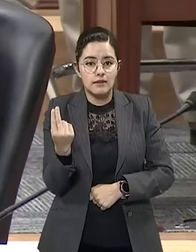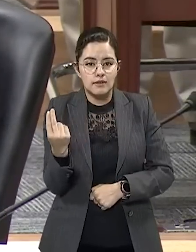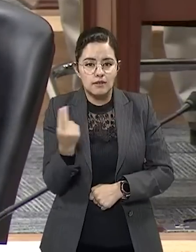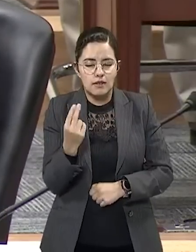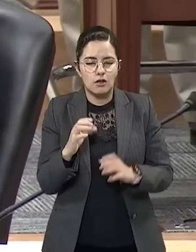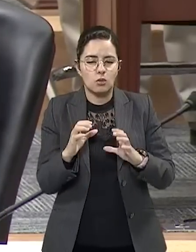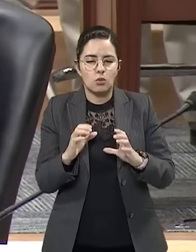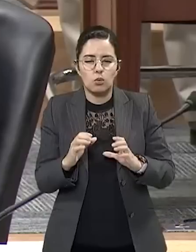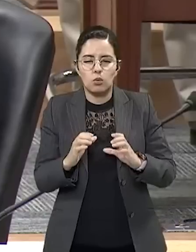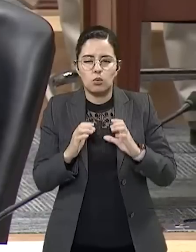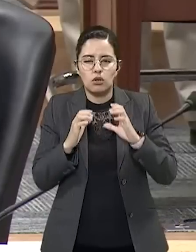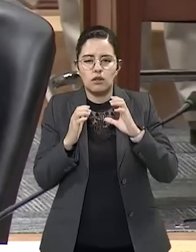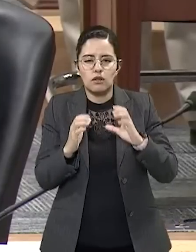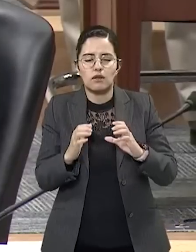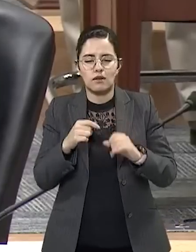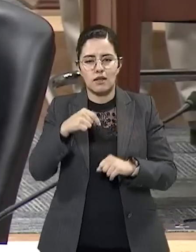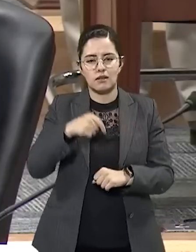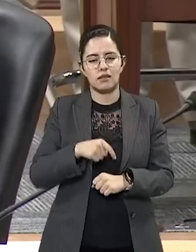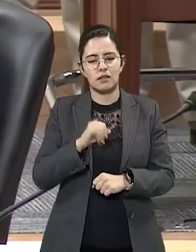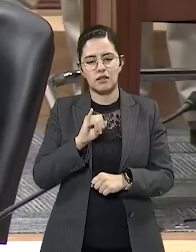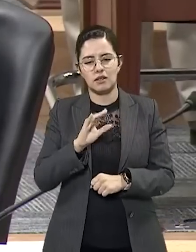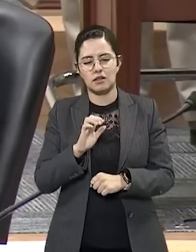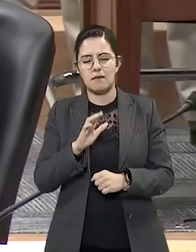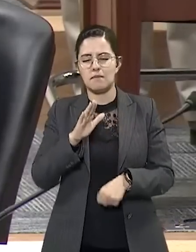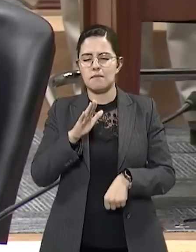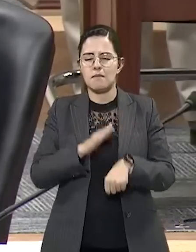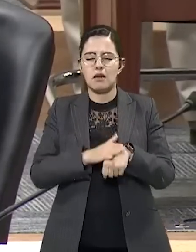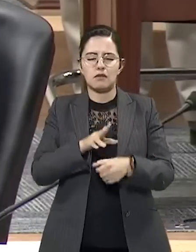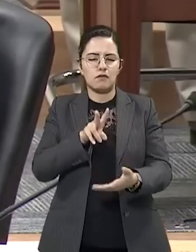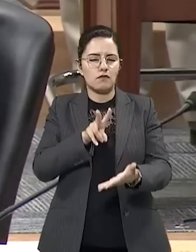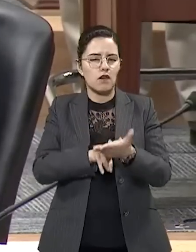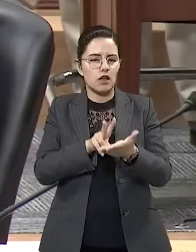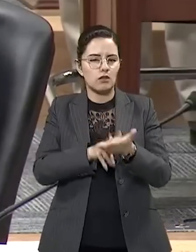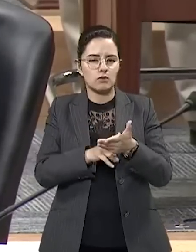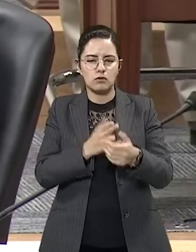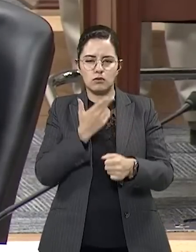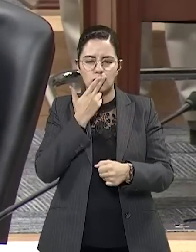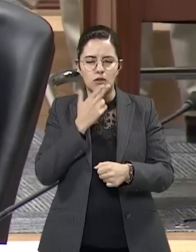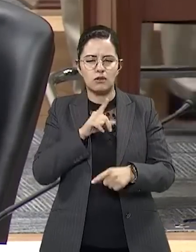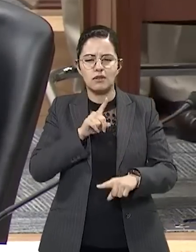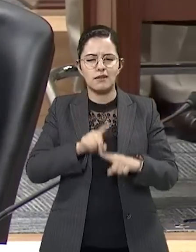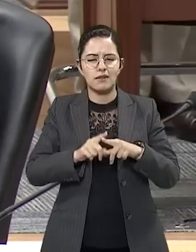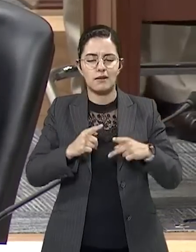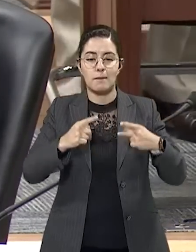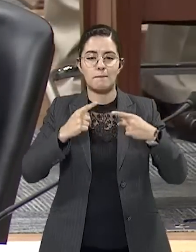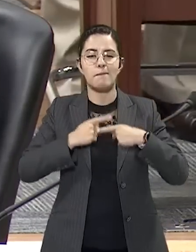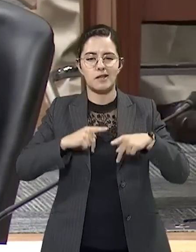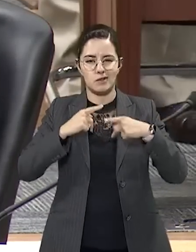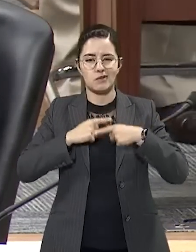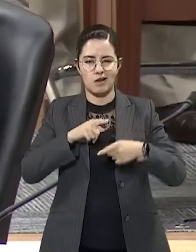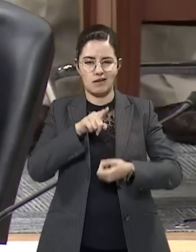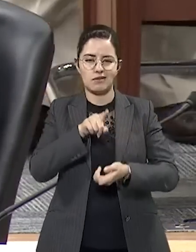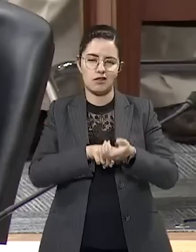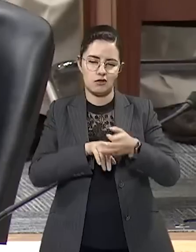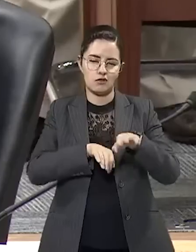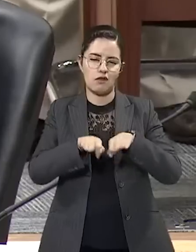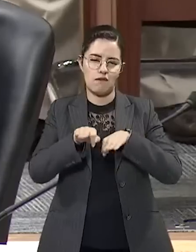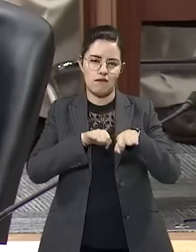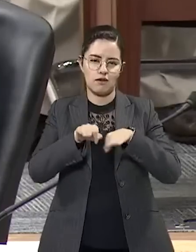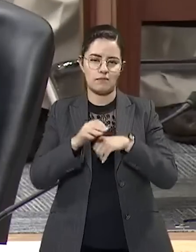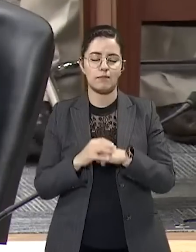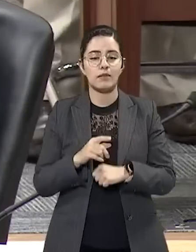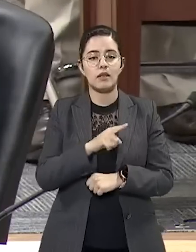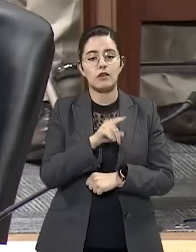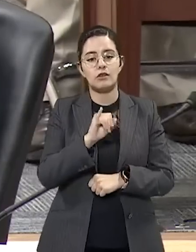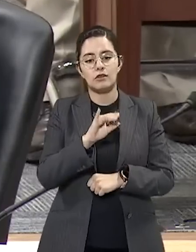cuidar el activo más valioso del INE su gente aquella que integra el servicio profesional electoral y desde